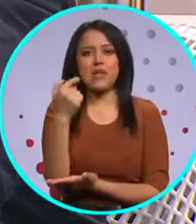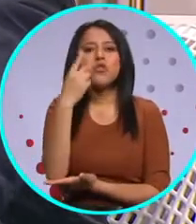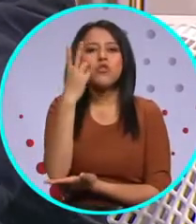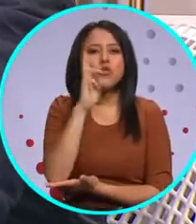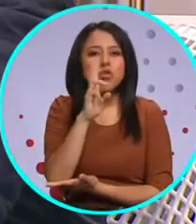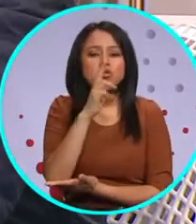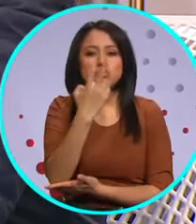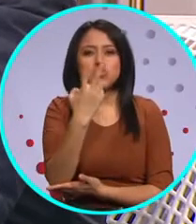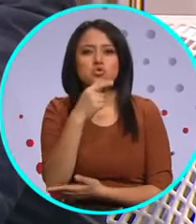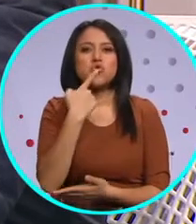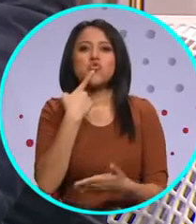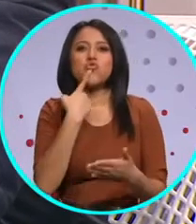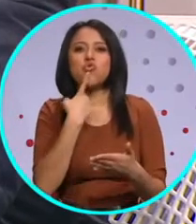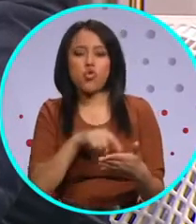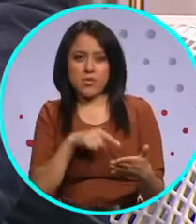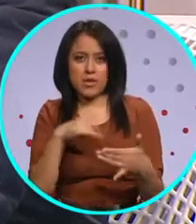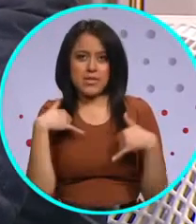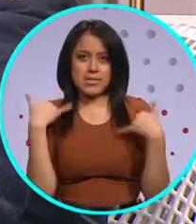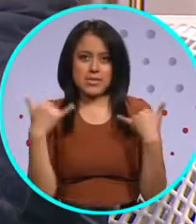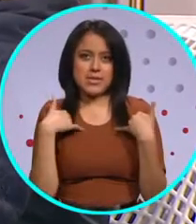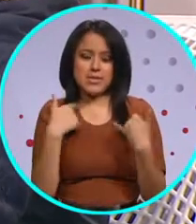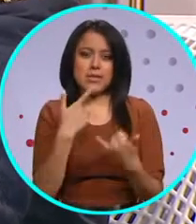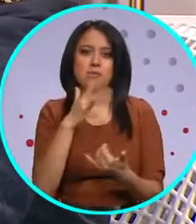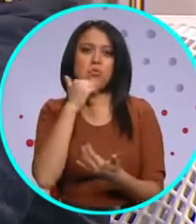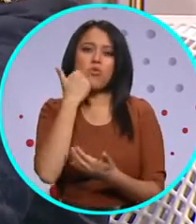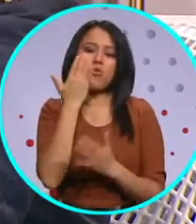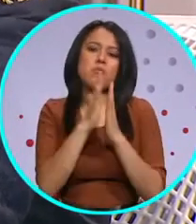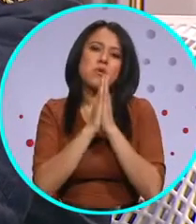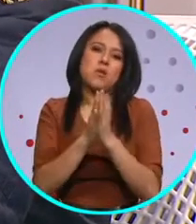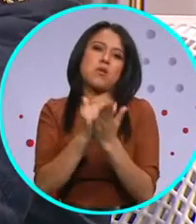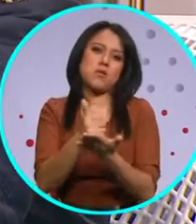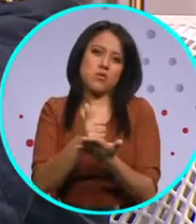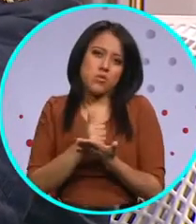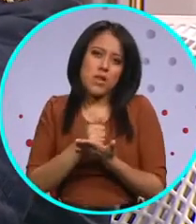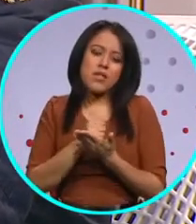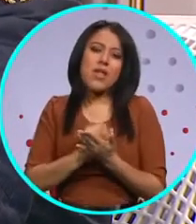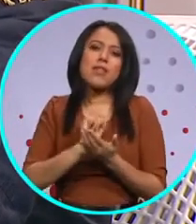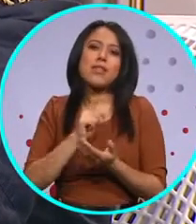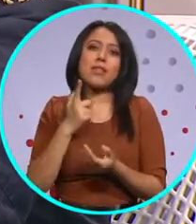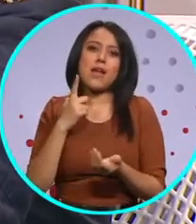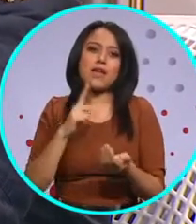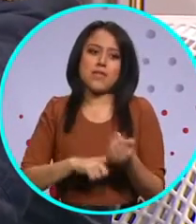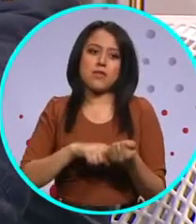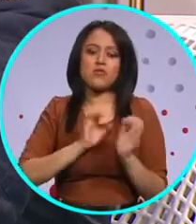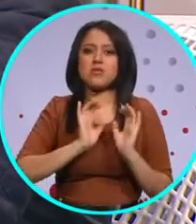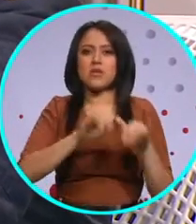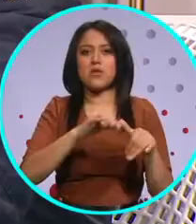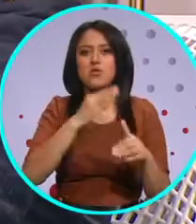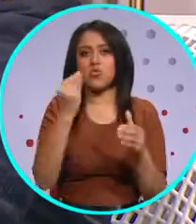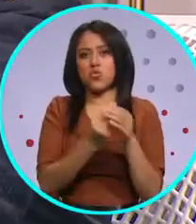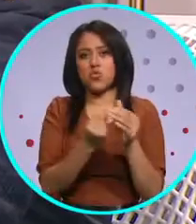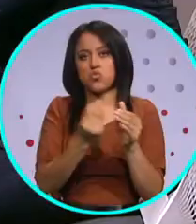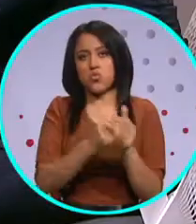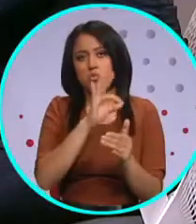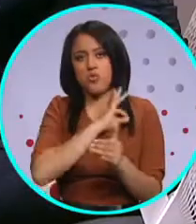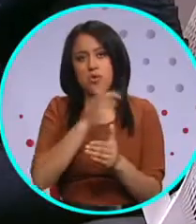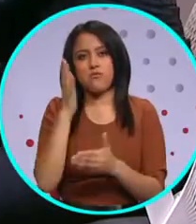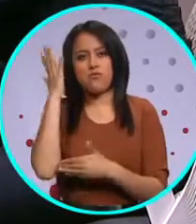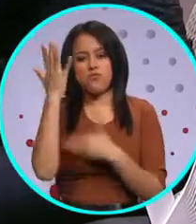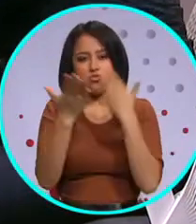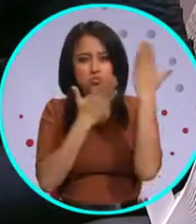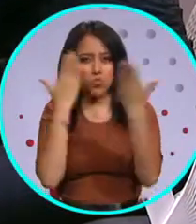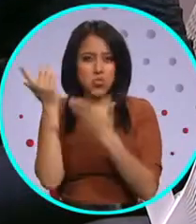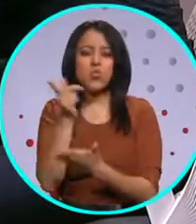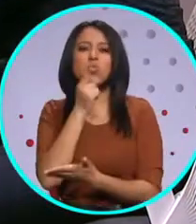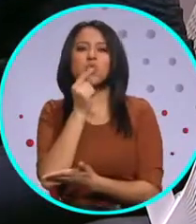en la única demanda de acercamiento que les ayudáramos al ser parte de la a tener su pulso de información policial yo lo viví alguna